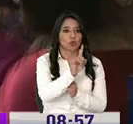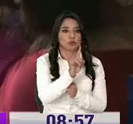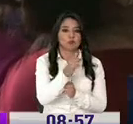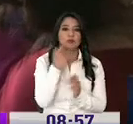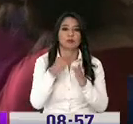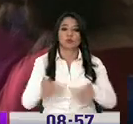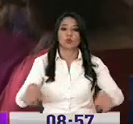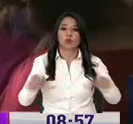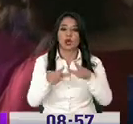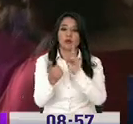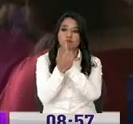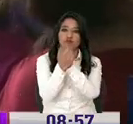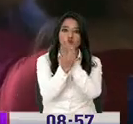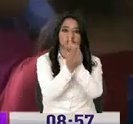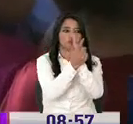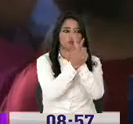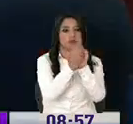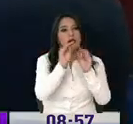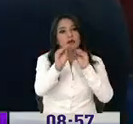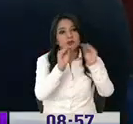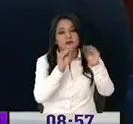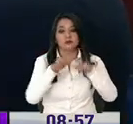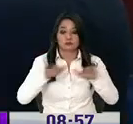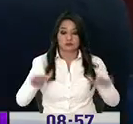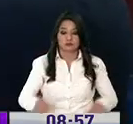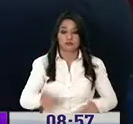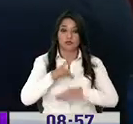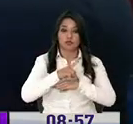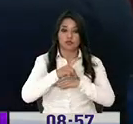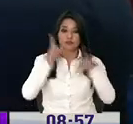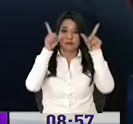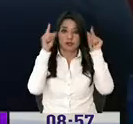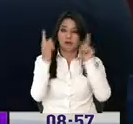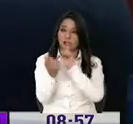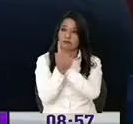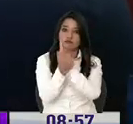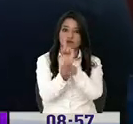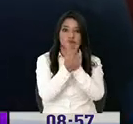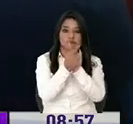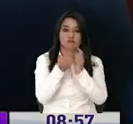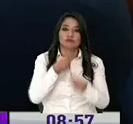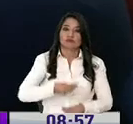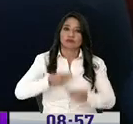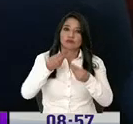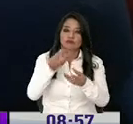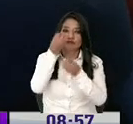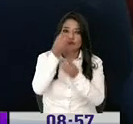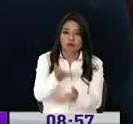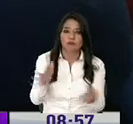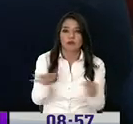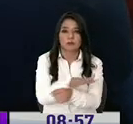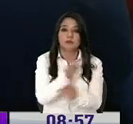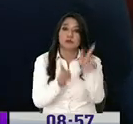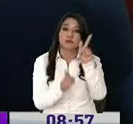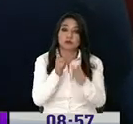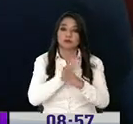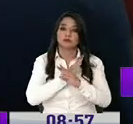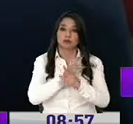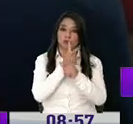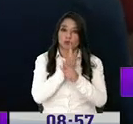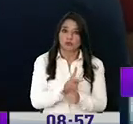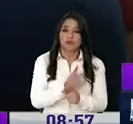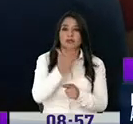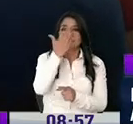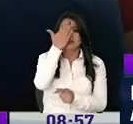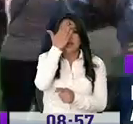de estos puntos donde están ubicados nuestros médicos, enfermeras, y ellos están entregando la información a la población para que conozcan,